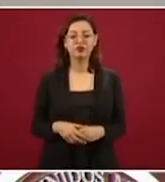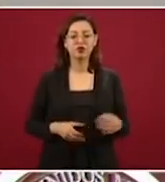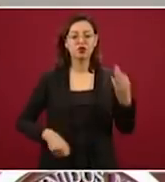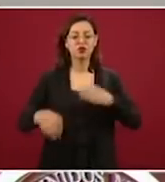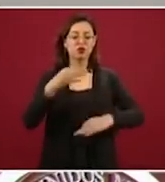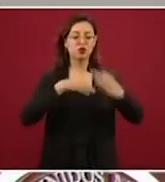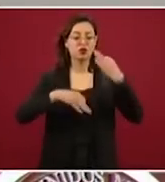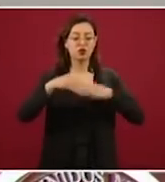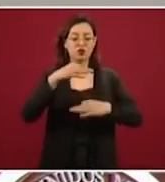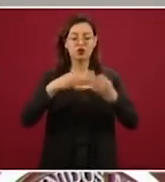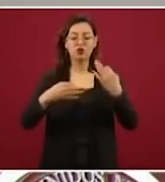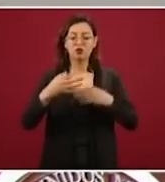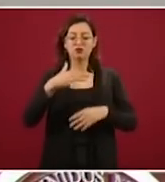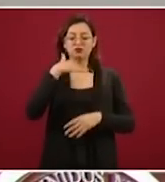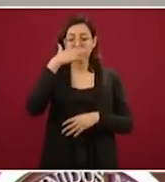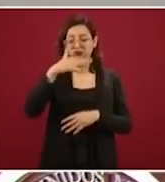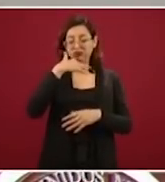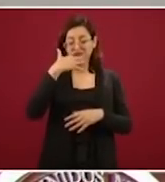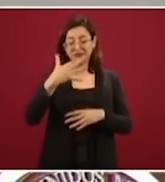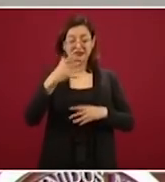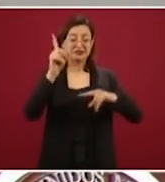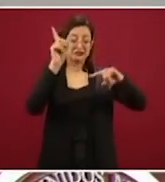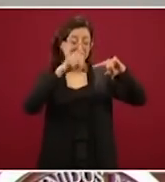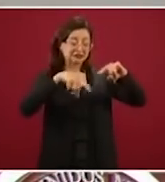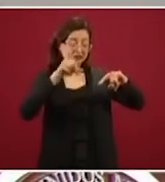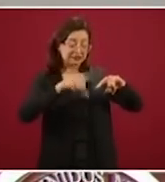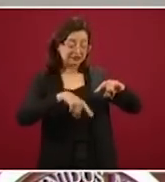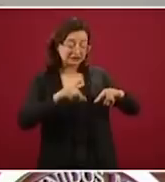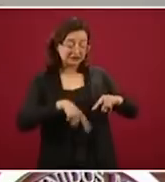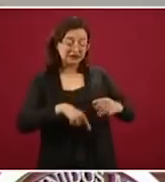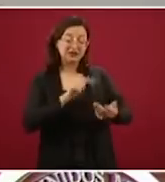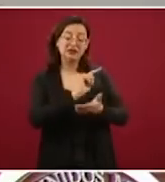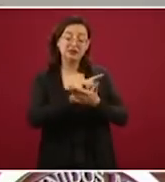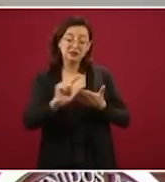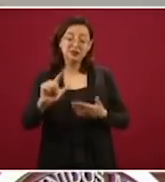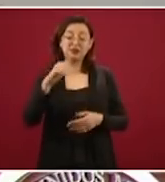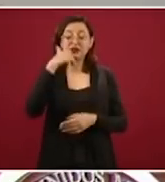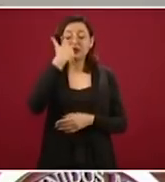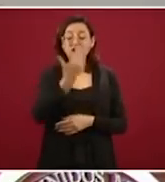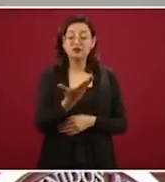todo. Lo anterior,